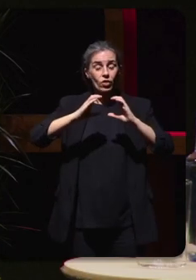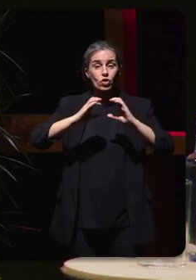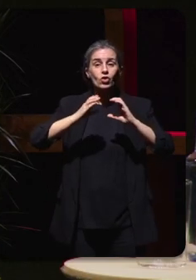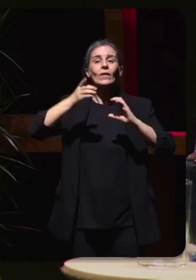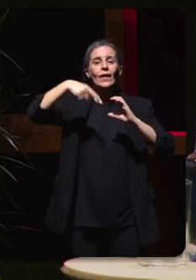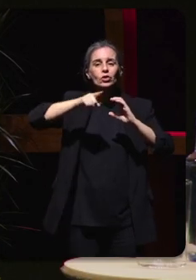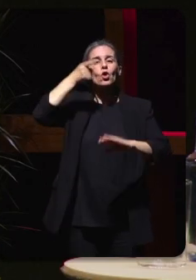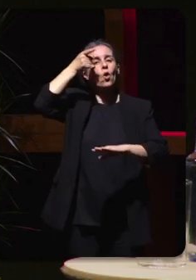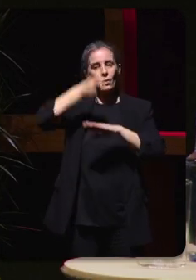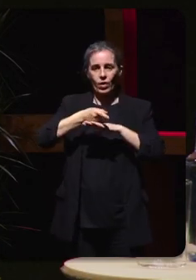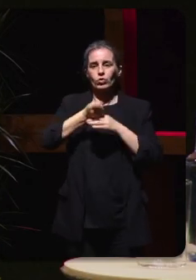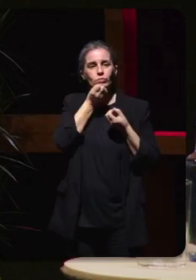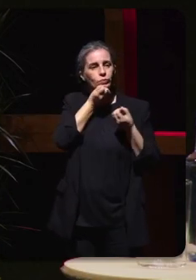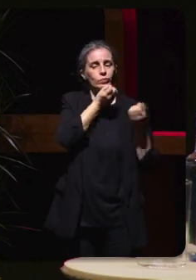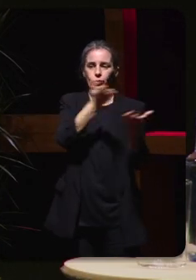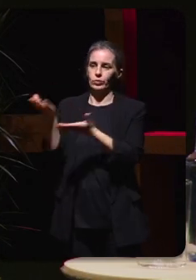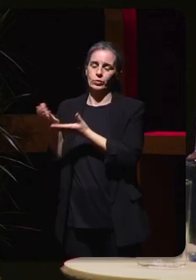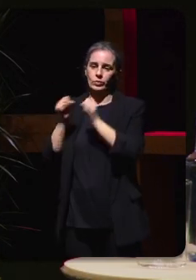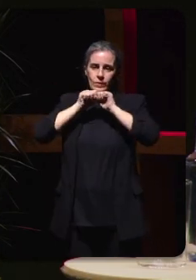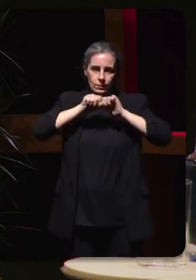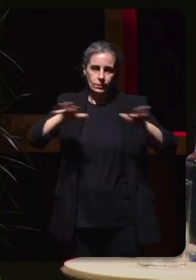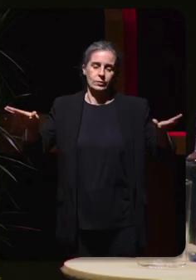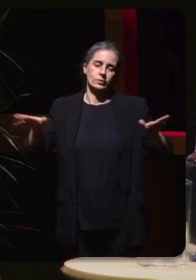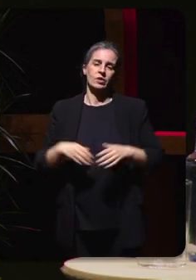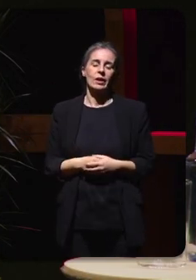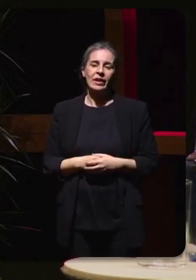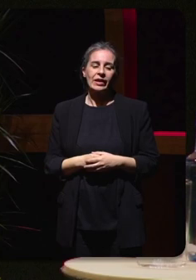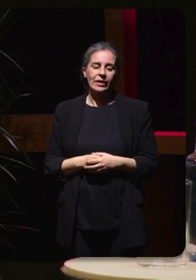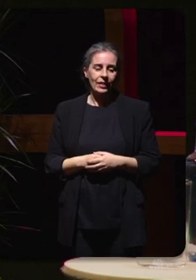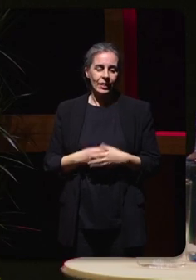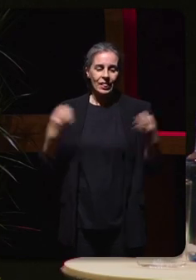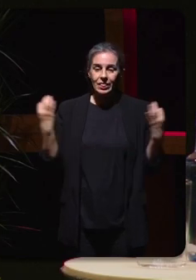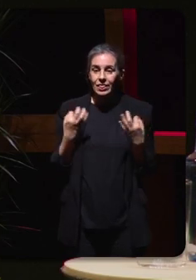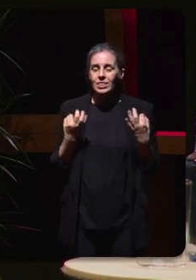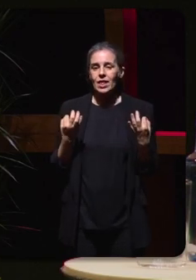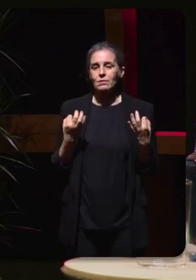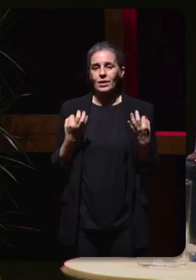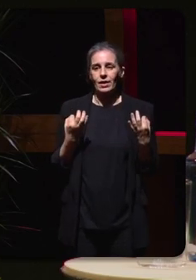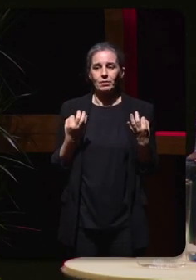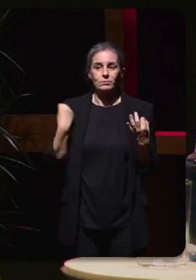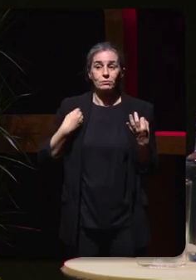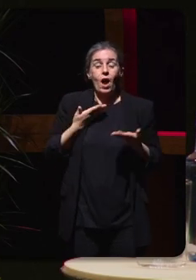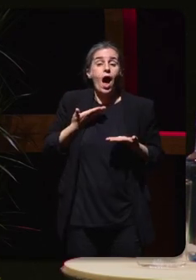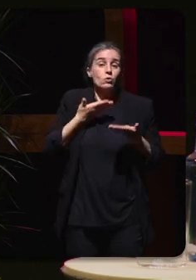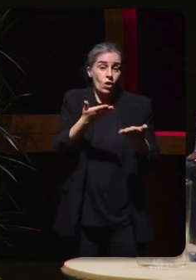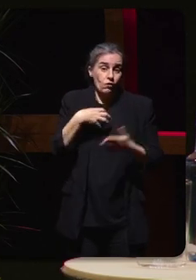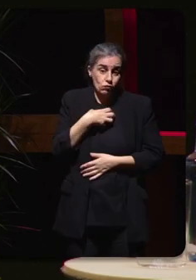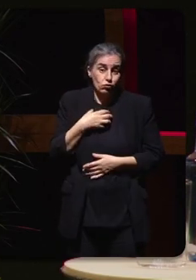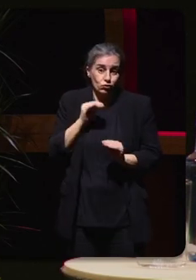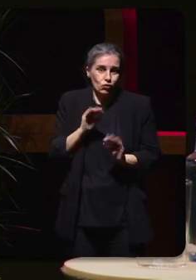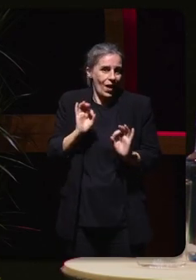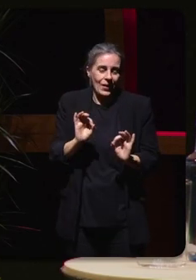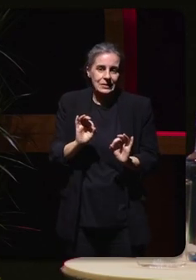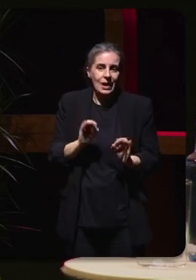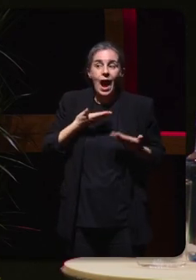la obligación de transmitir este mensaje, ¿no? Y tienen que ayudar, porque es su función, a que